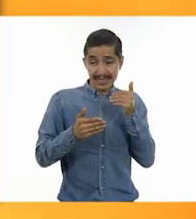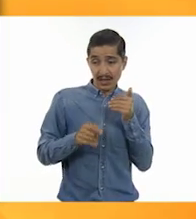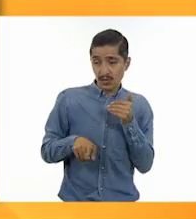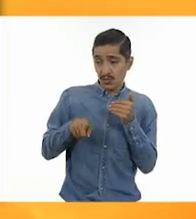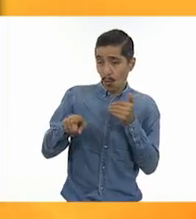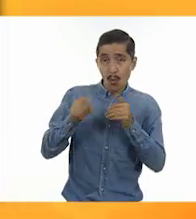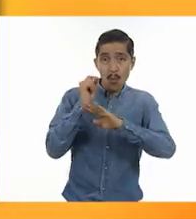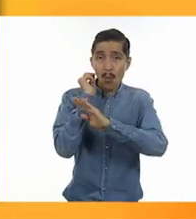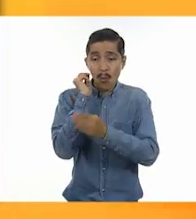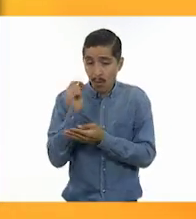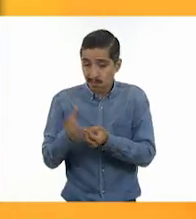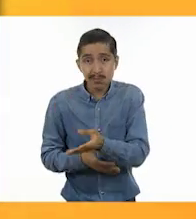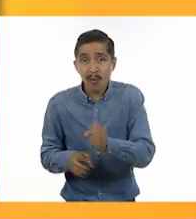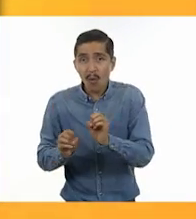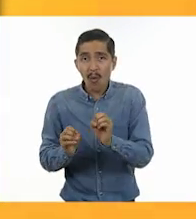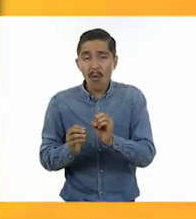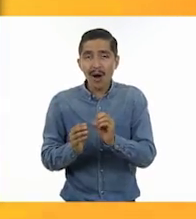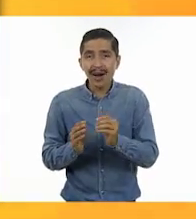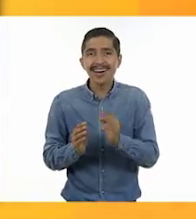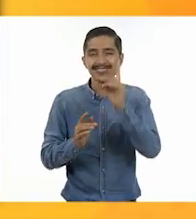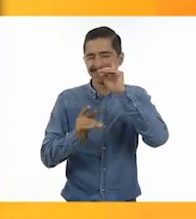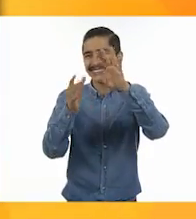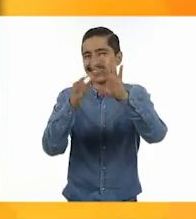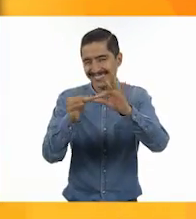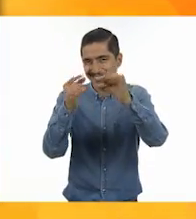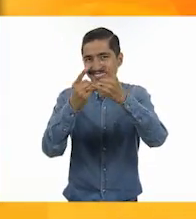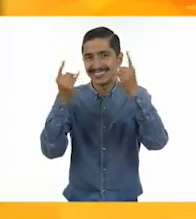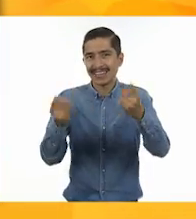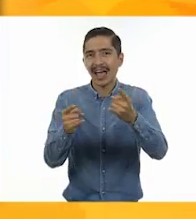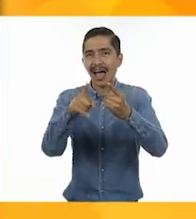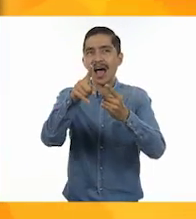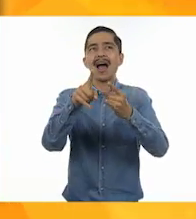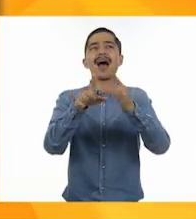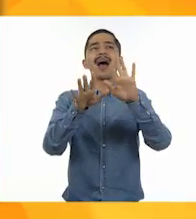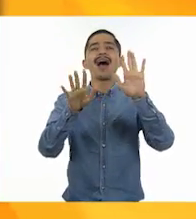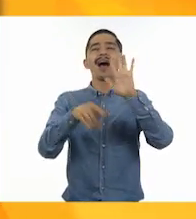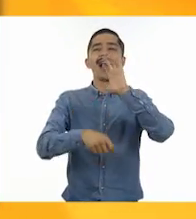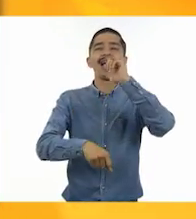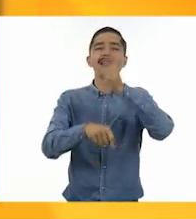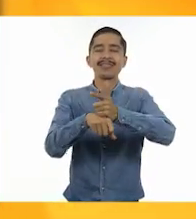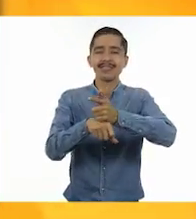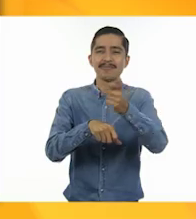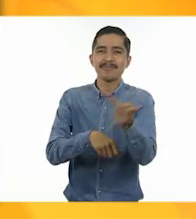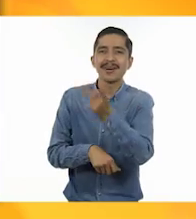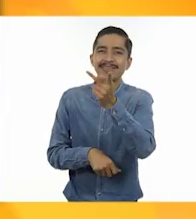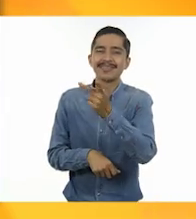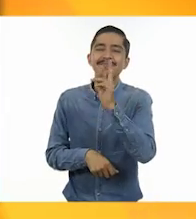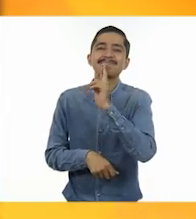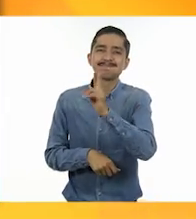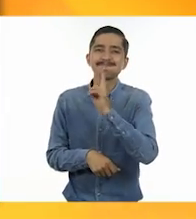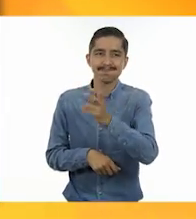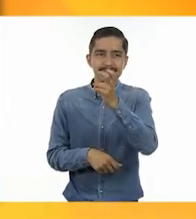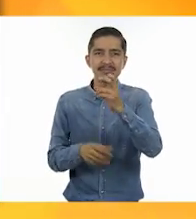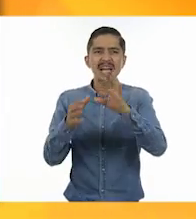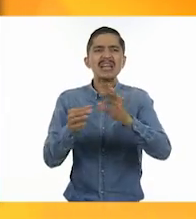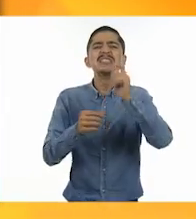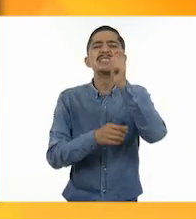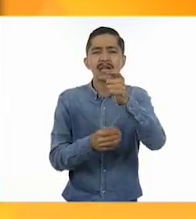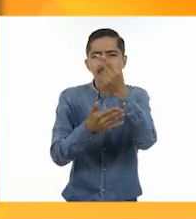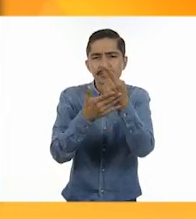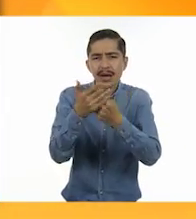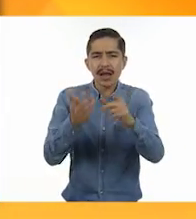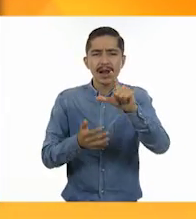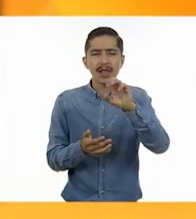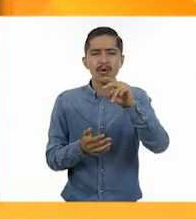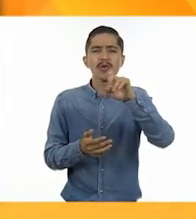nacieras? Pues este cuento tal vez nos ayude a encontrar las respuestas. Con texto de Flor Aguilera e ilustraciones de